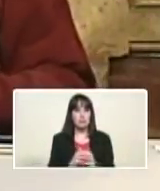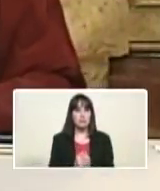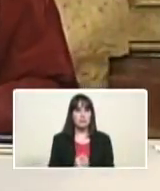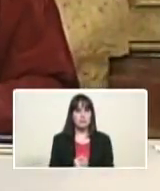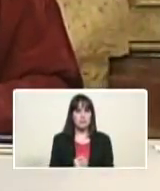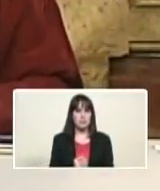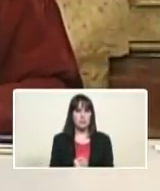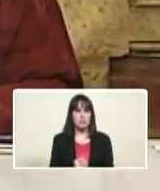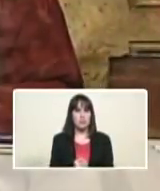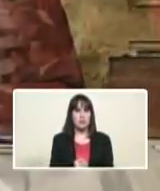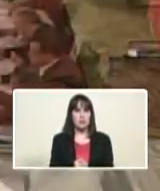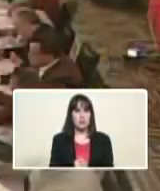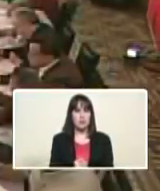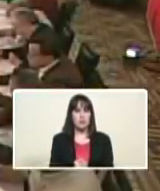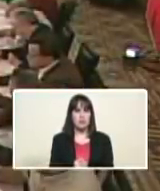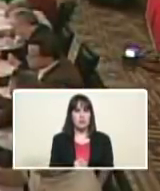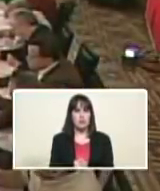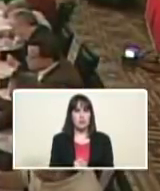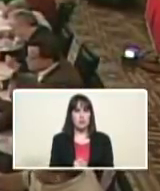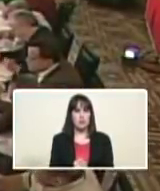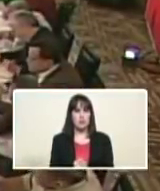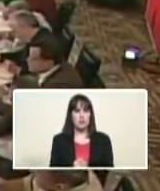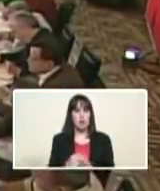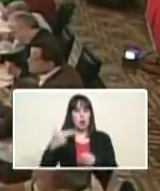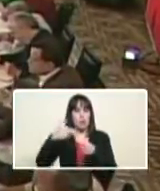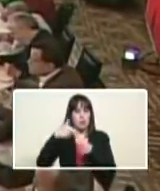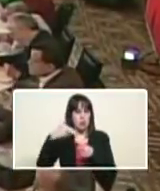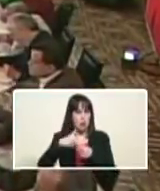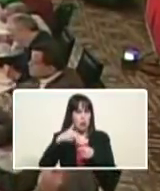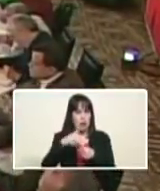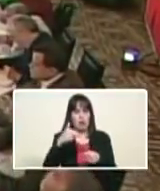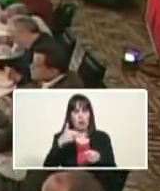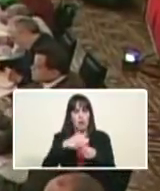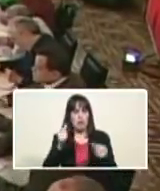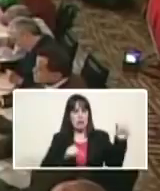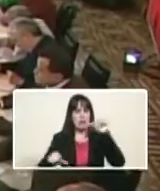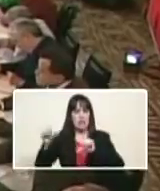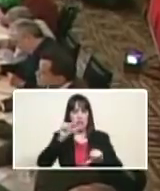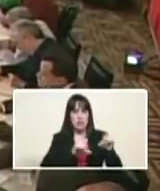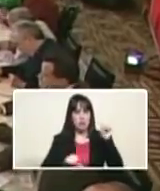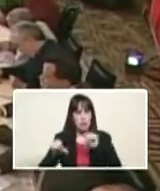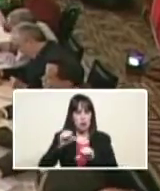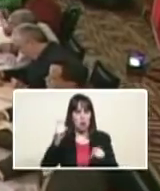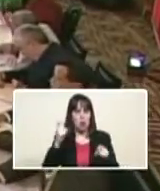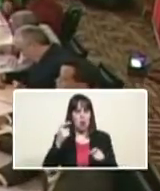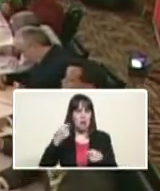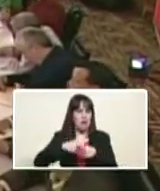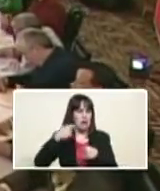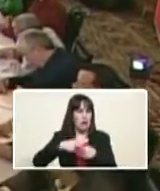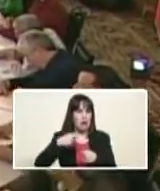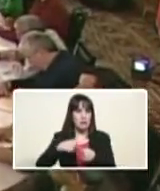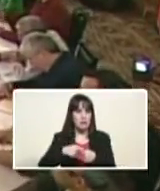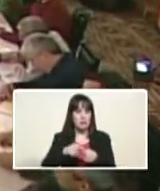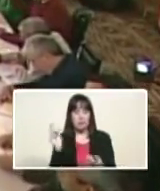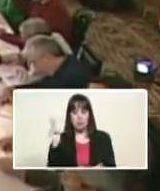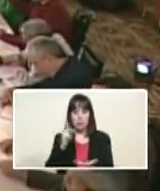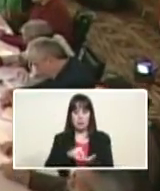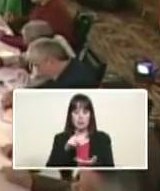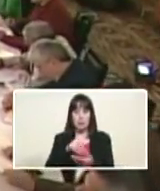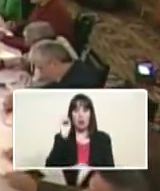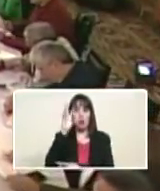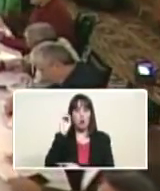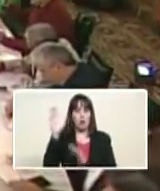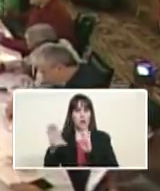mis hermanos trabajadores petroleros, petroquímicos, gasíferos, a todos los trabajadores los convoco a Congreso Constituyente con el